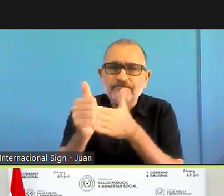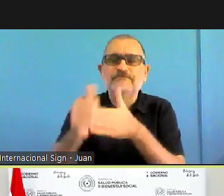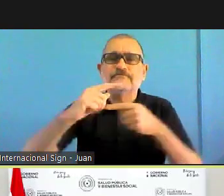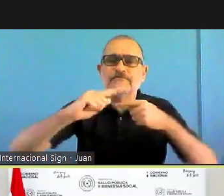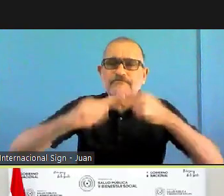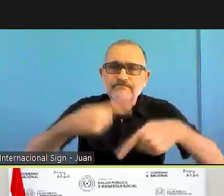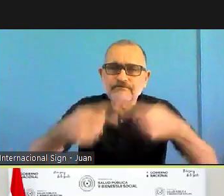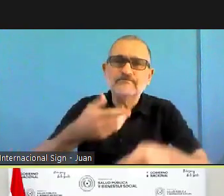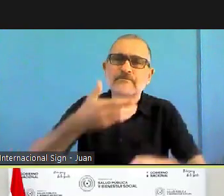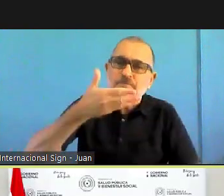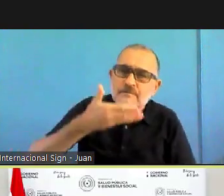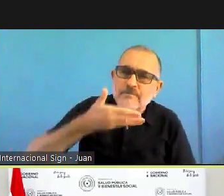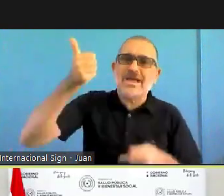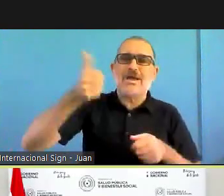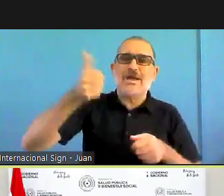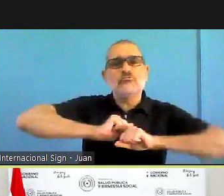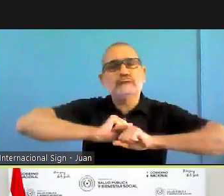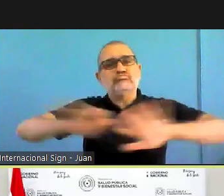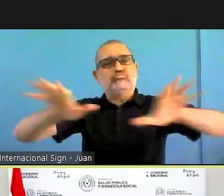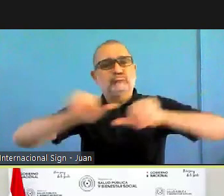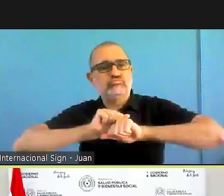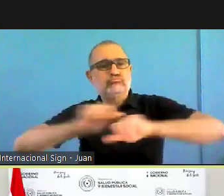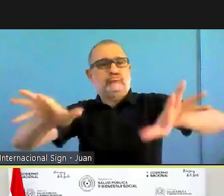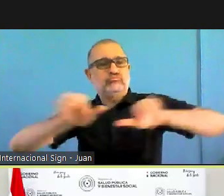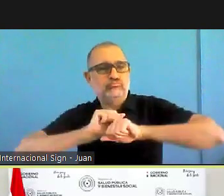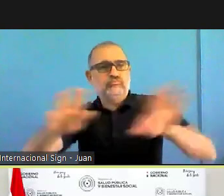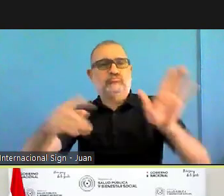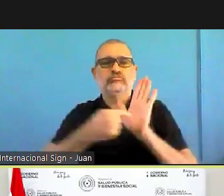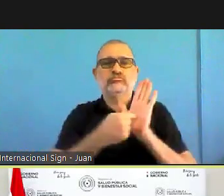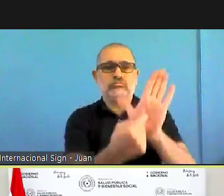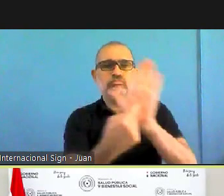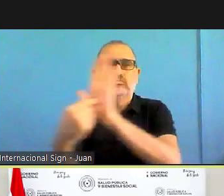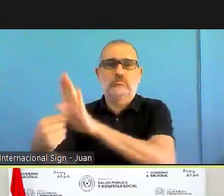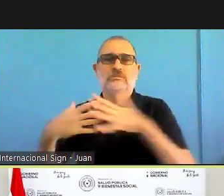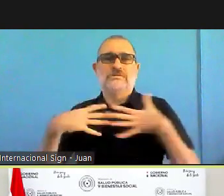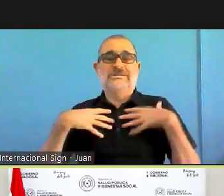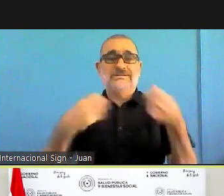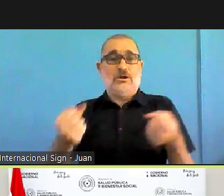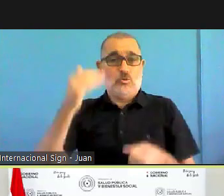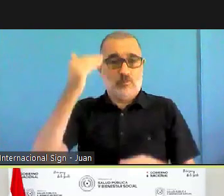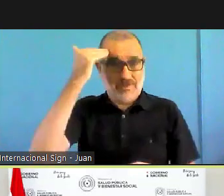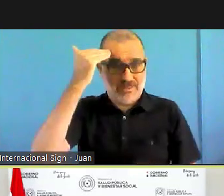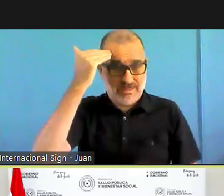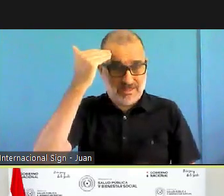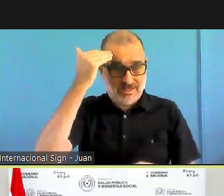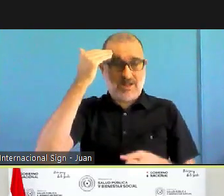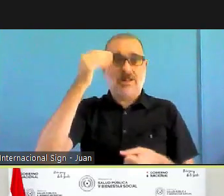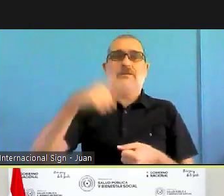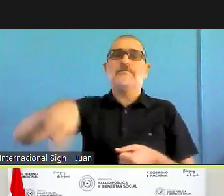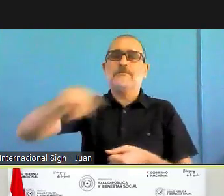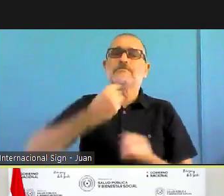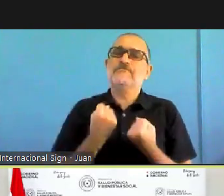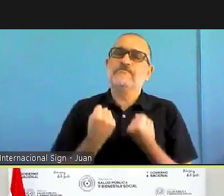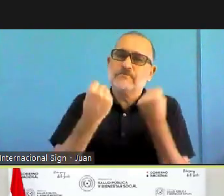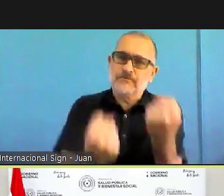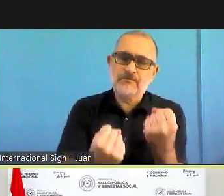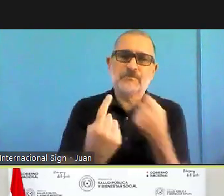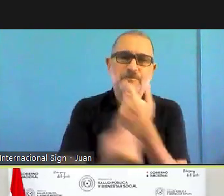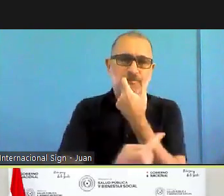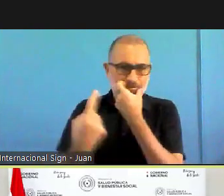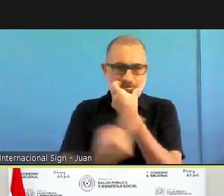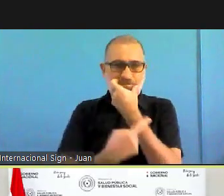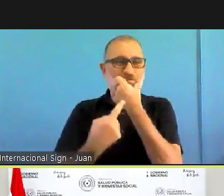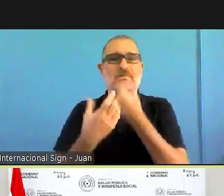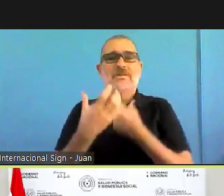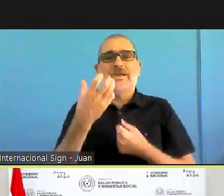telemedicina ayudó muchísimo en eso. Agradecemos muchísimo a toda la colaboración de la Organización Panamericana de la Salud.